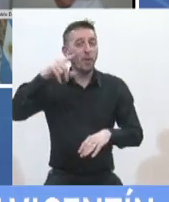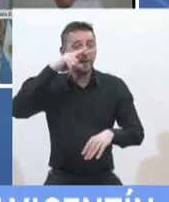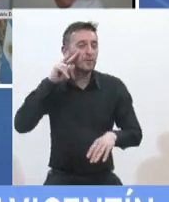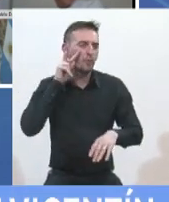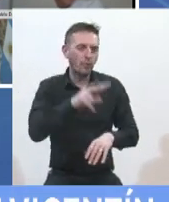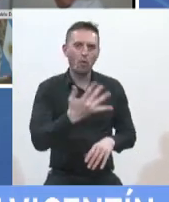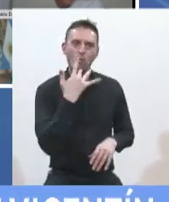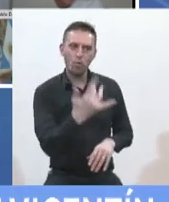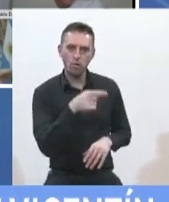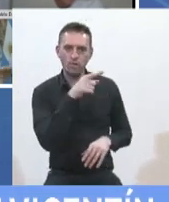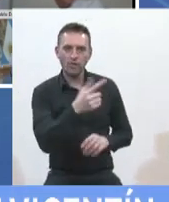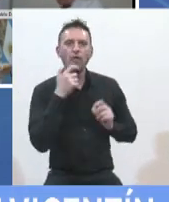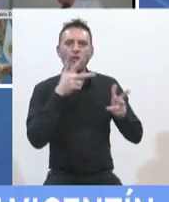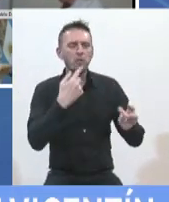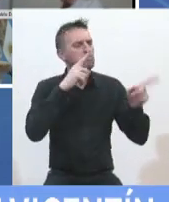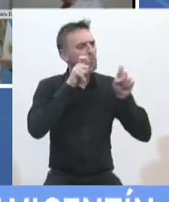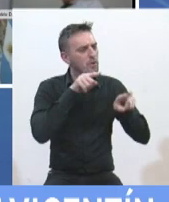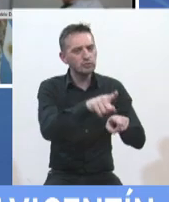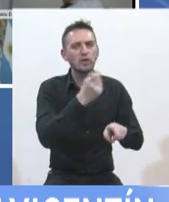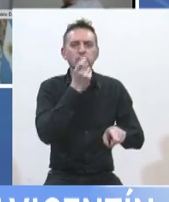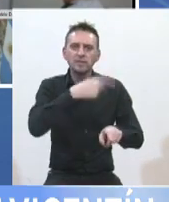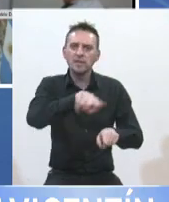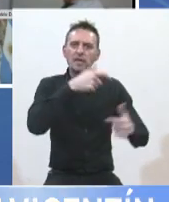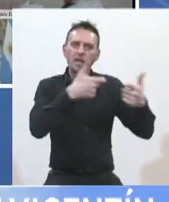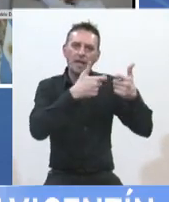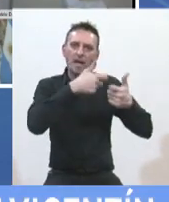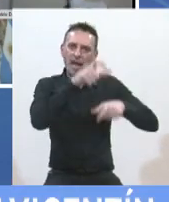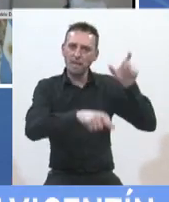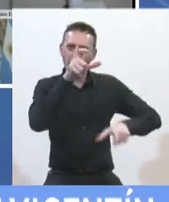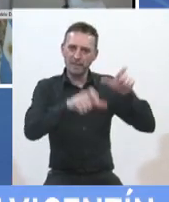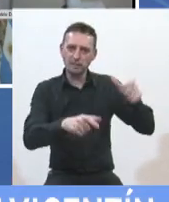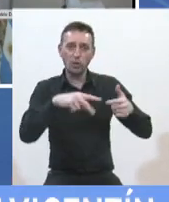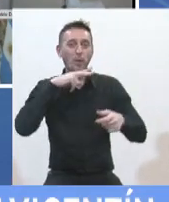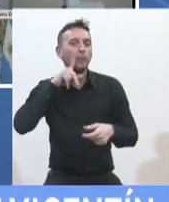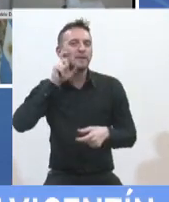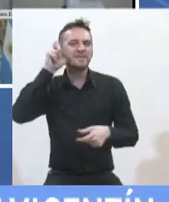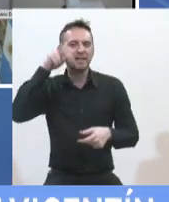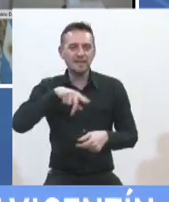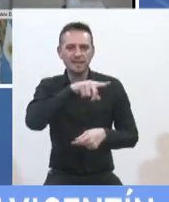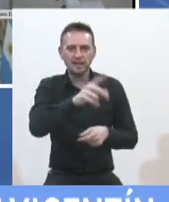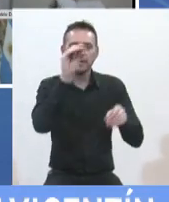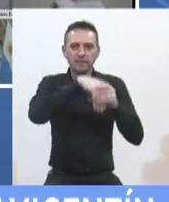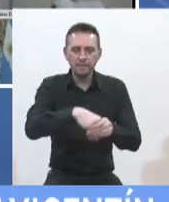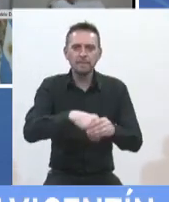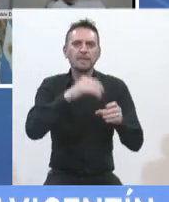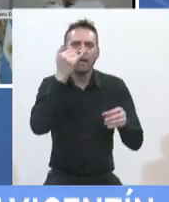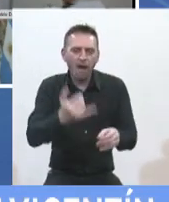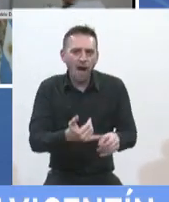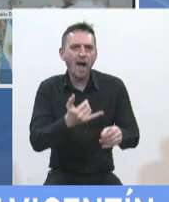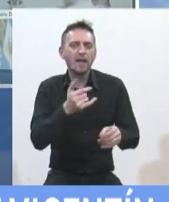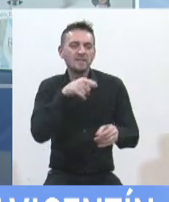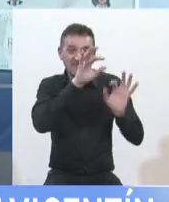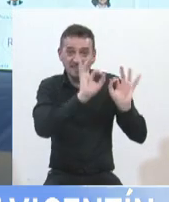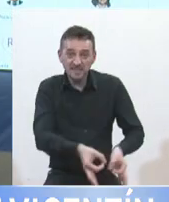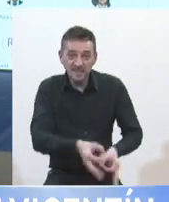diciendo que preguntando si los empresarios de vicentín no tenían si realmente tenían una clara